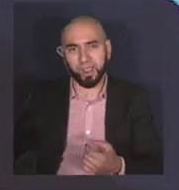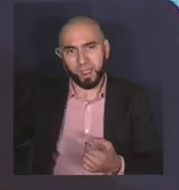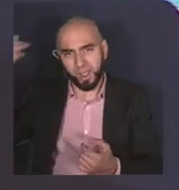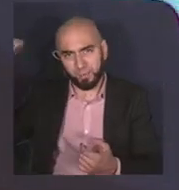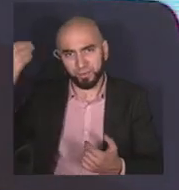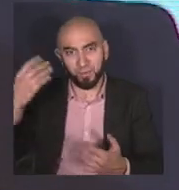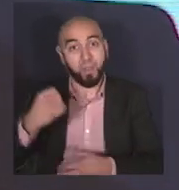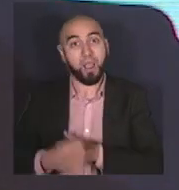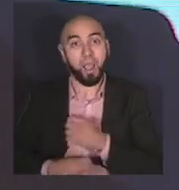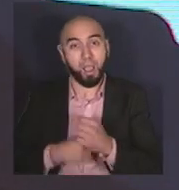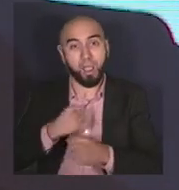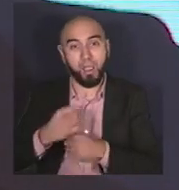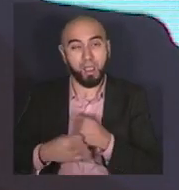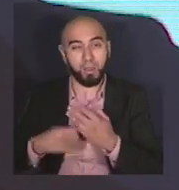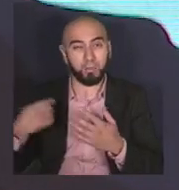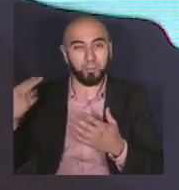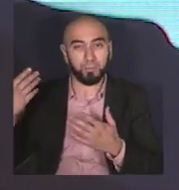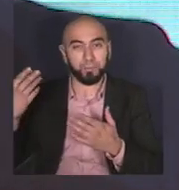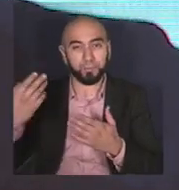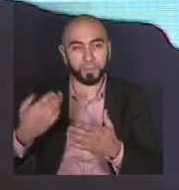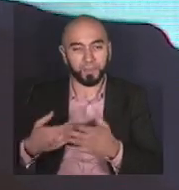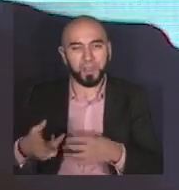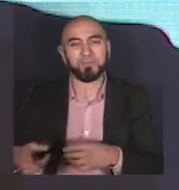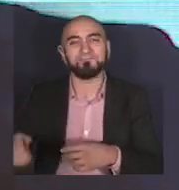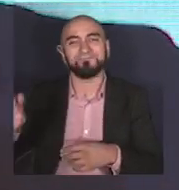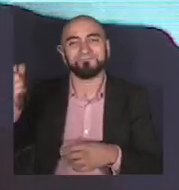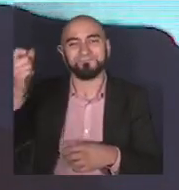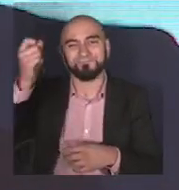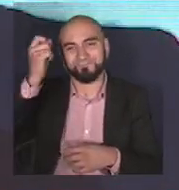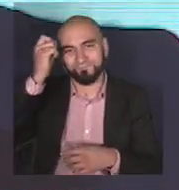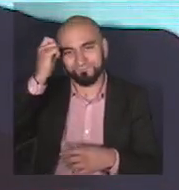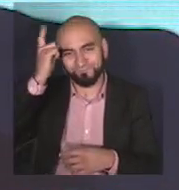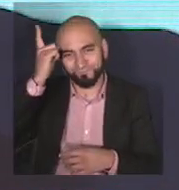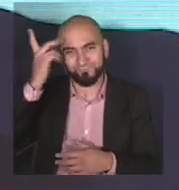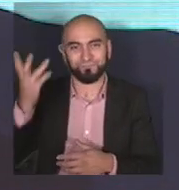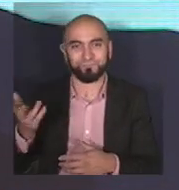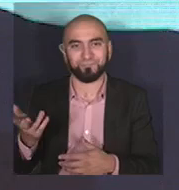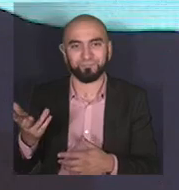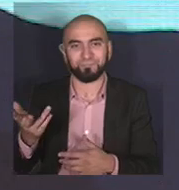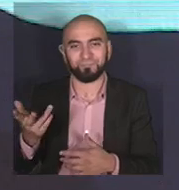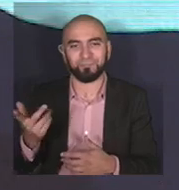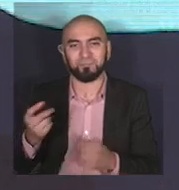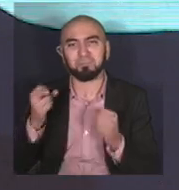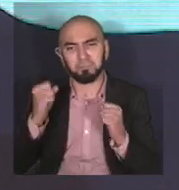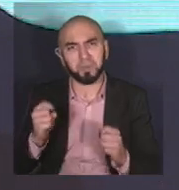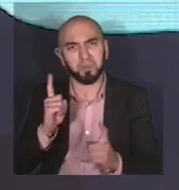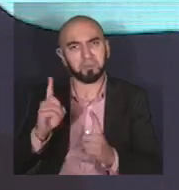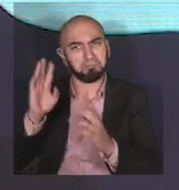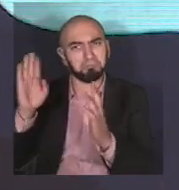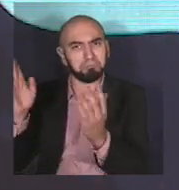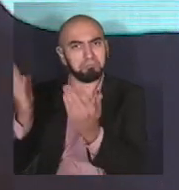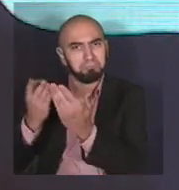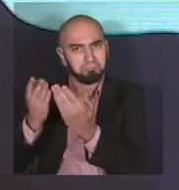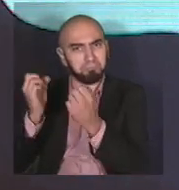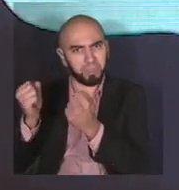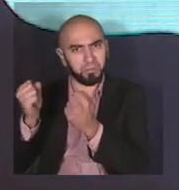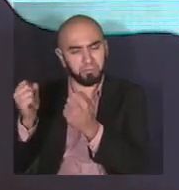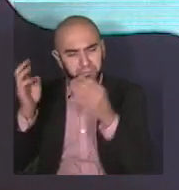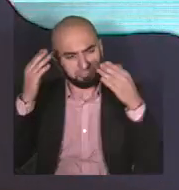funciona mejor cuando no recibe tantos estímulos, cuando puede cerrar cosas y